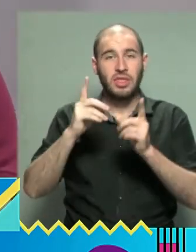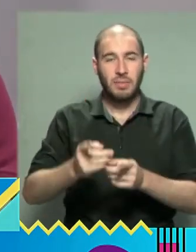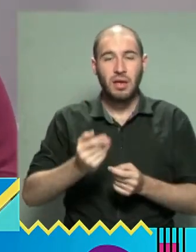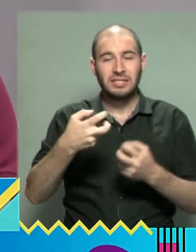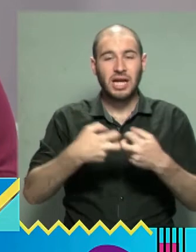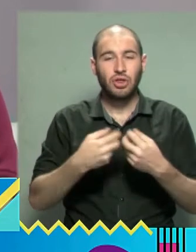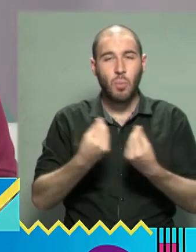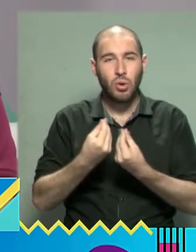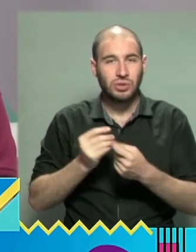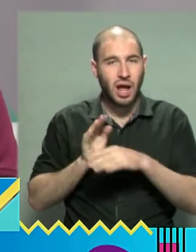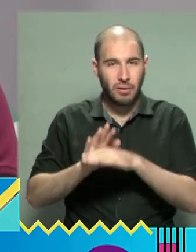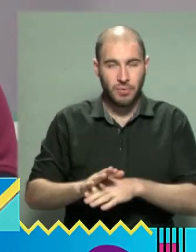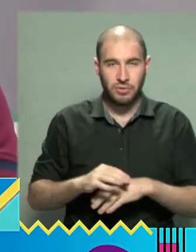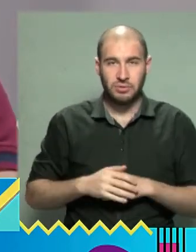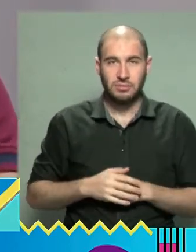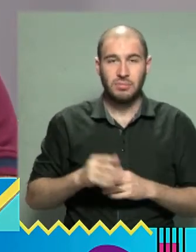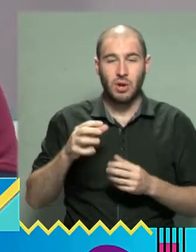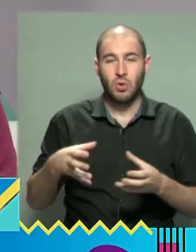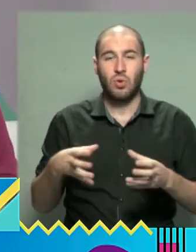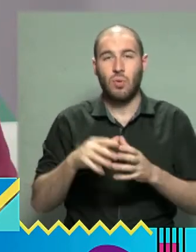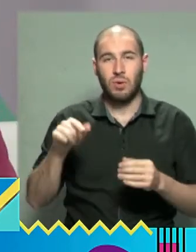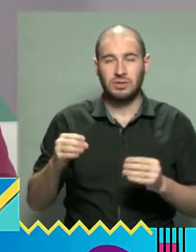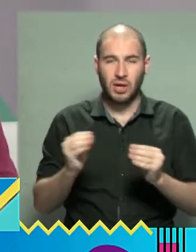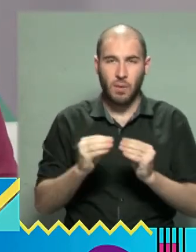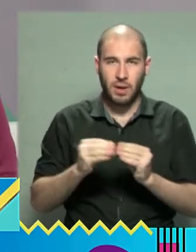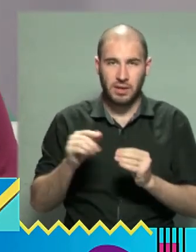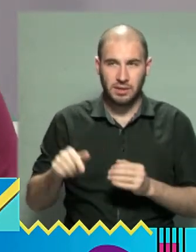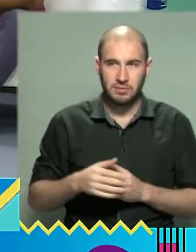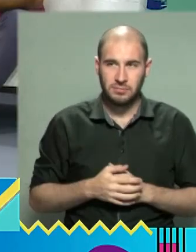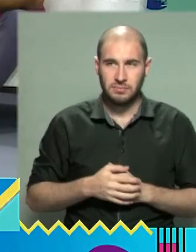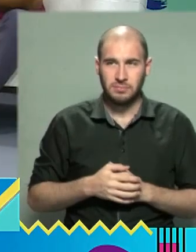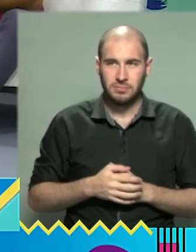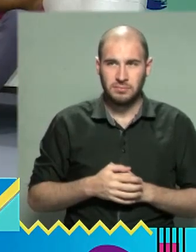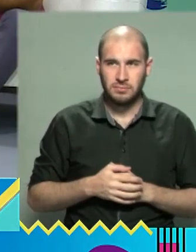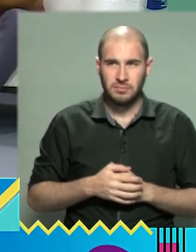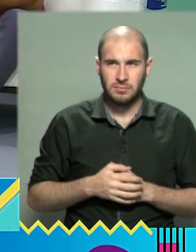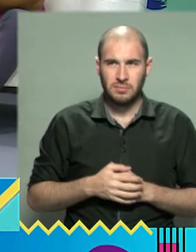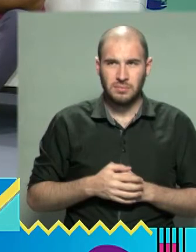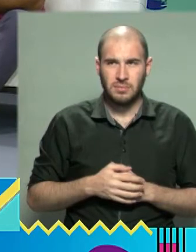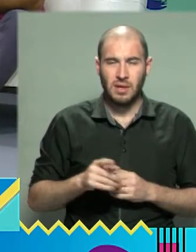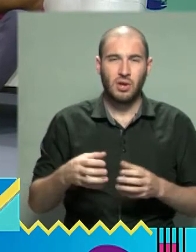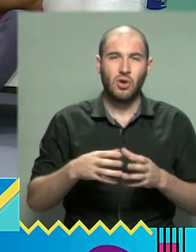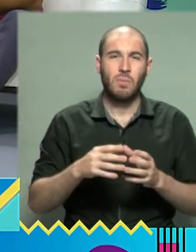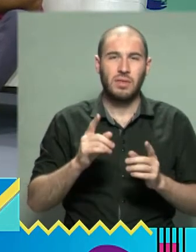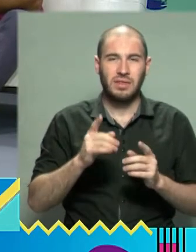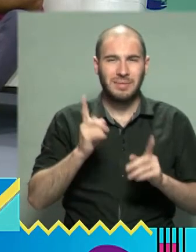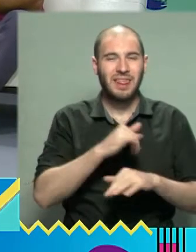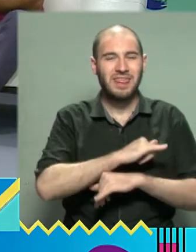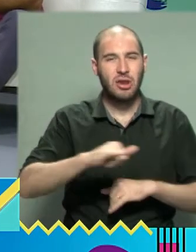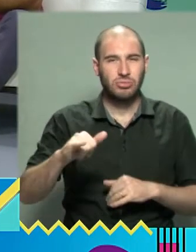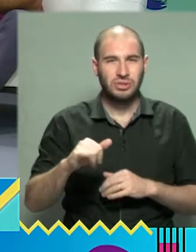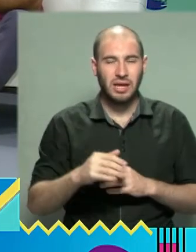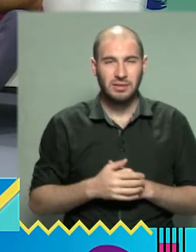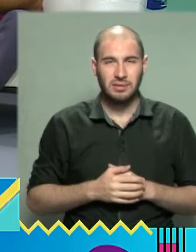muchos gremios apoyando a ese conjunto de compañeros. Entonces, ¿se han conocido denuncias de